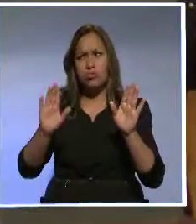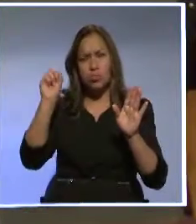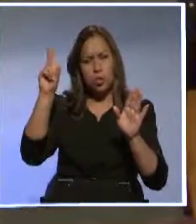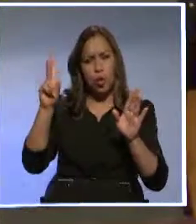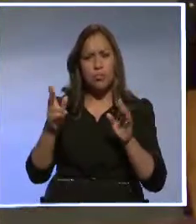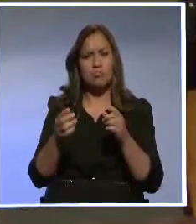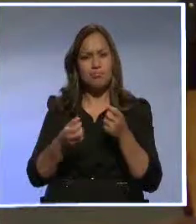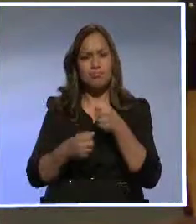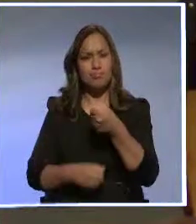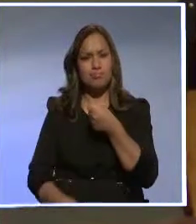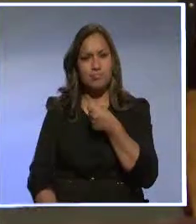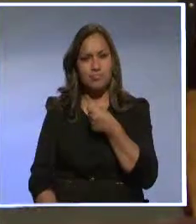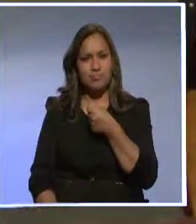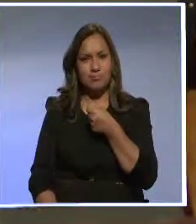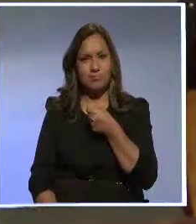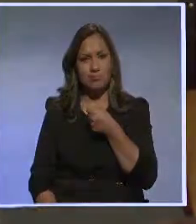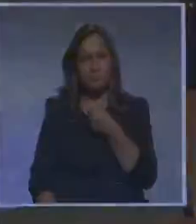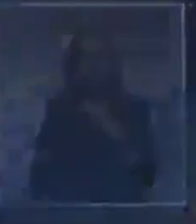proyecto